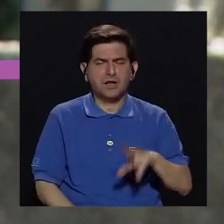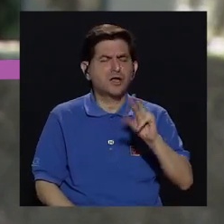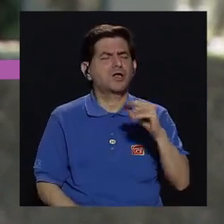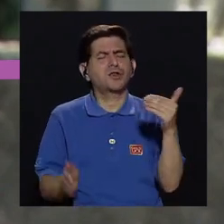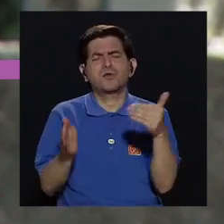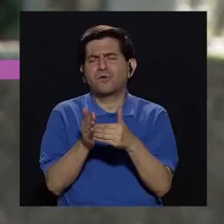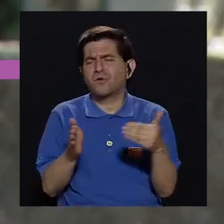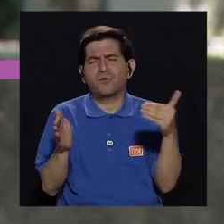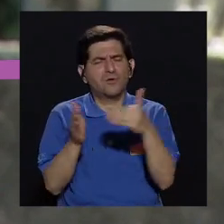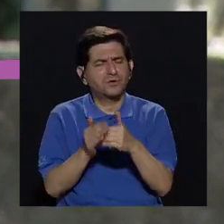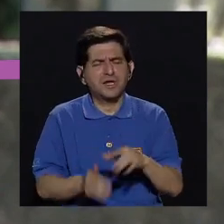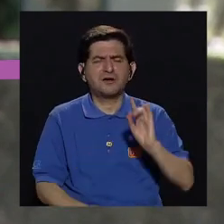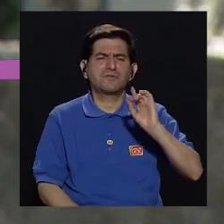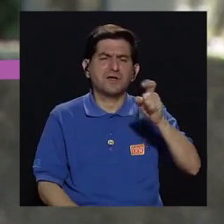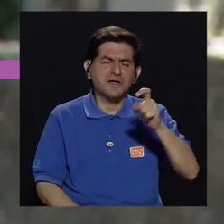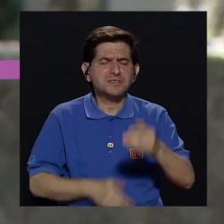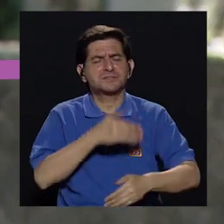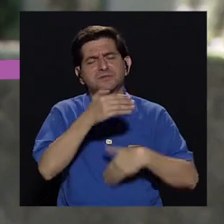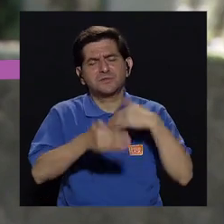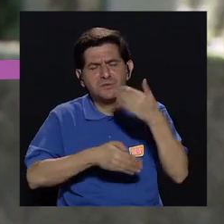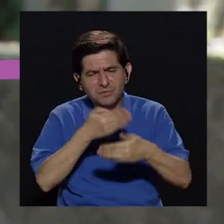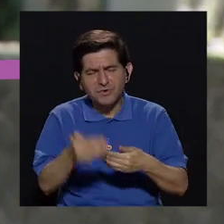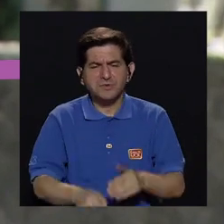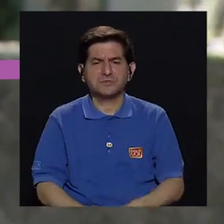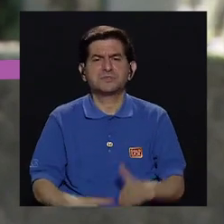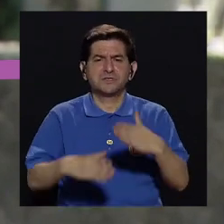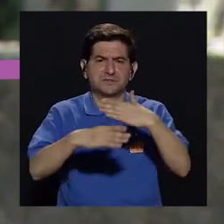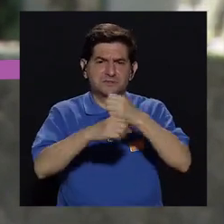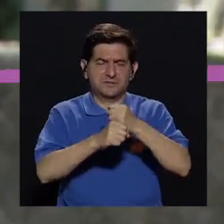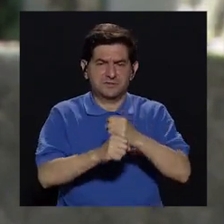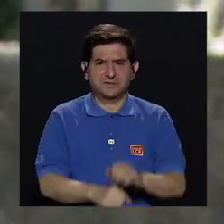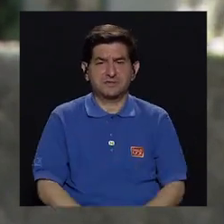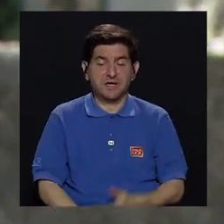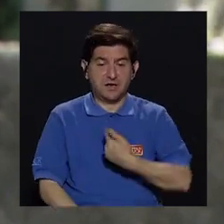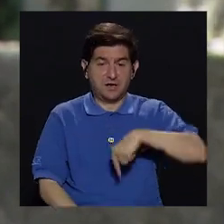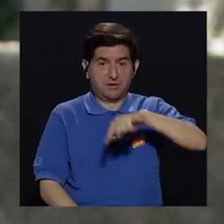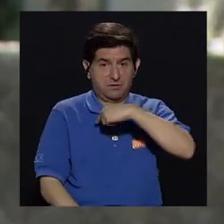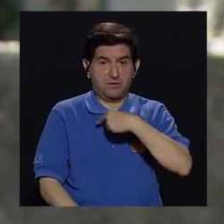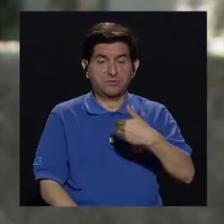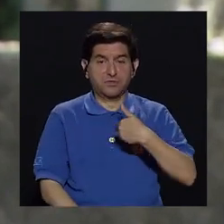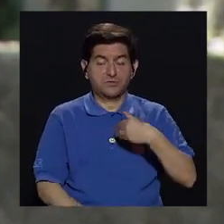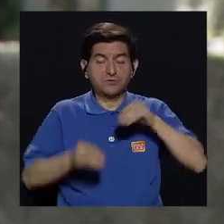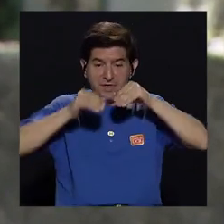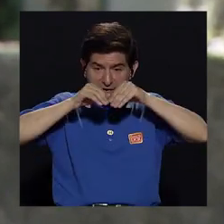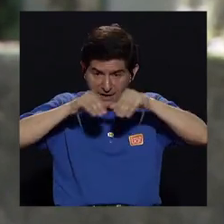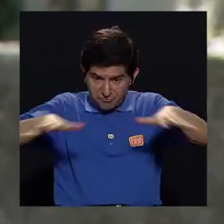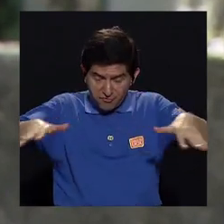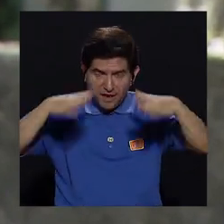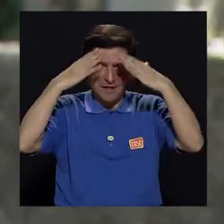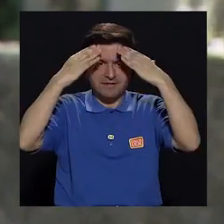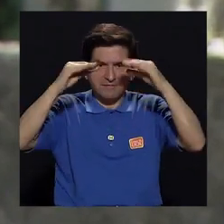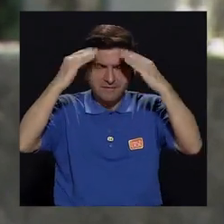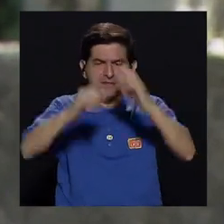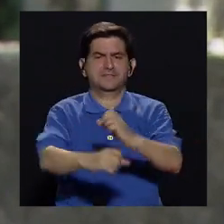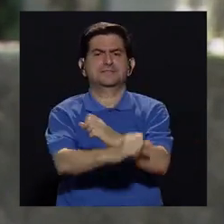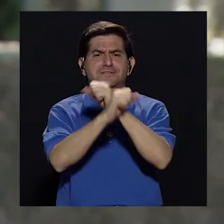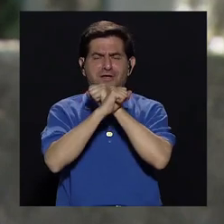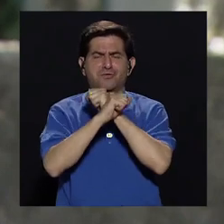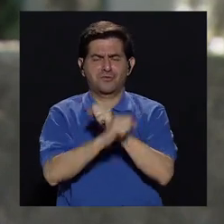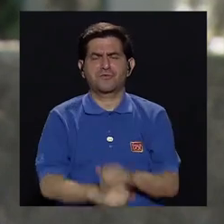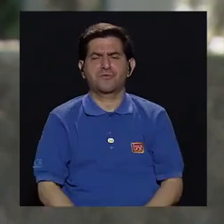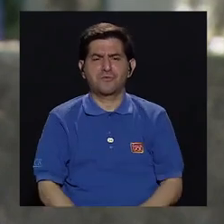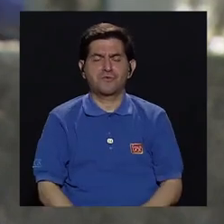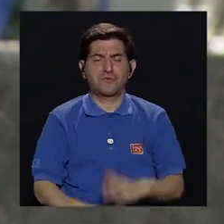replicando tratamientos, diagnósticos, procedimientos, y podamos tener una red de información segura